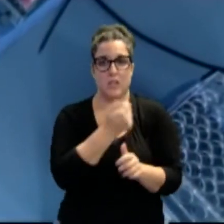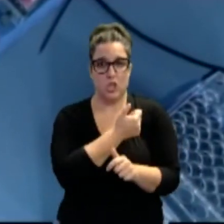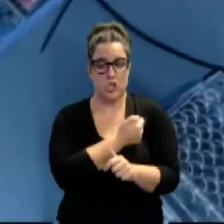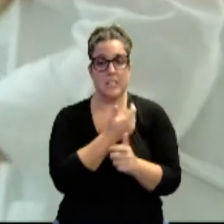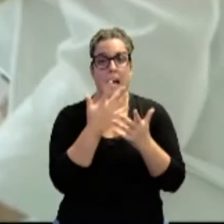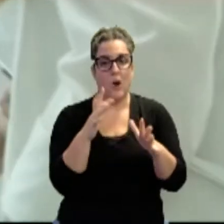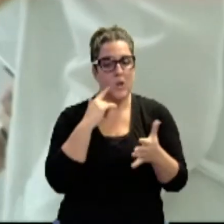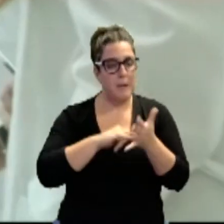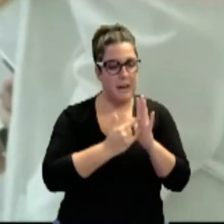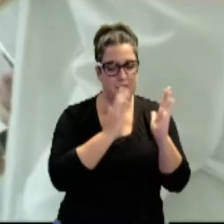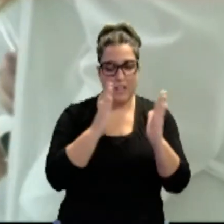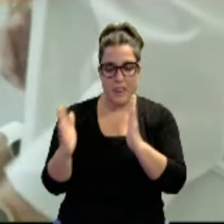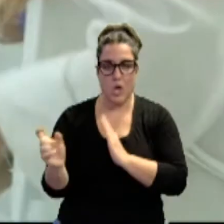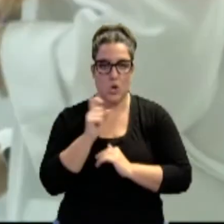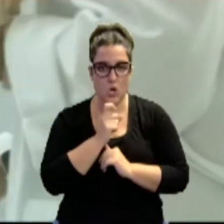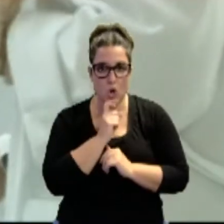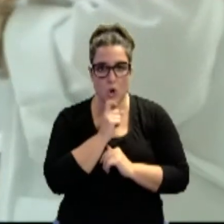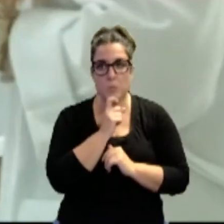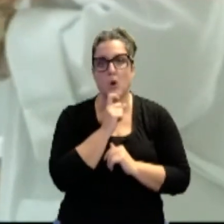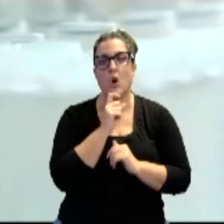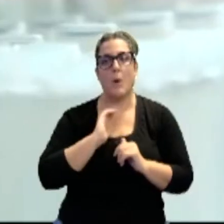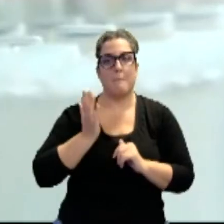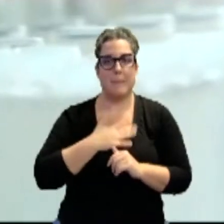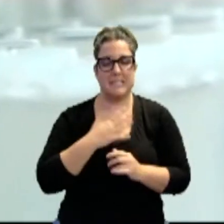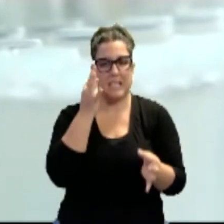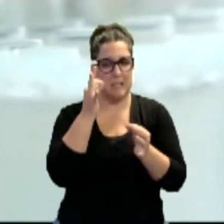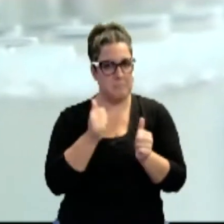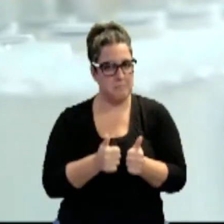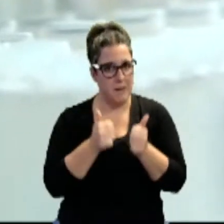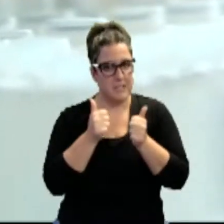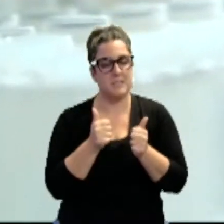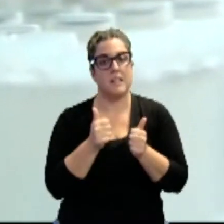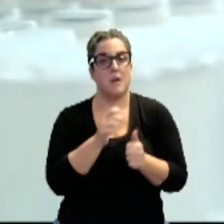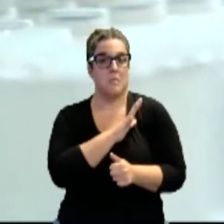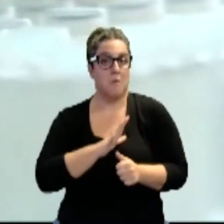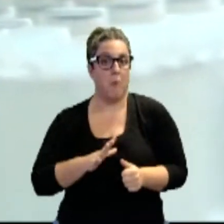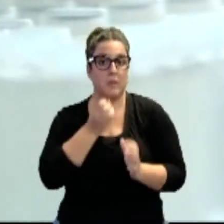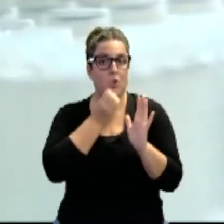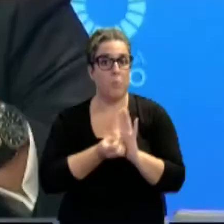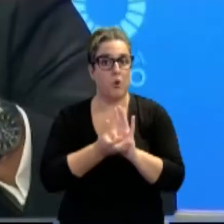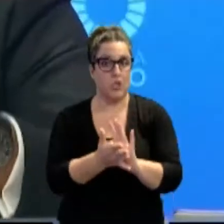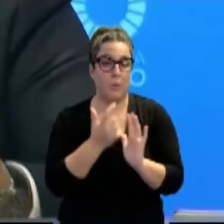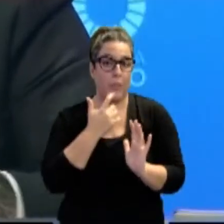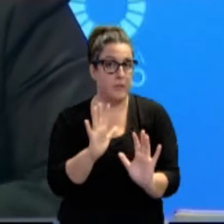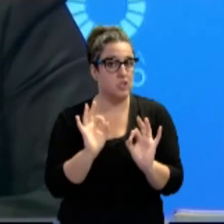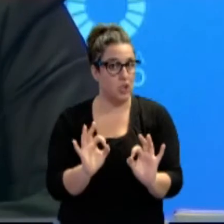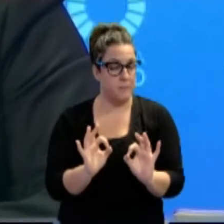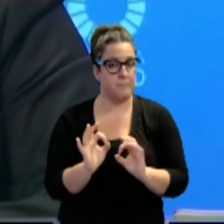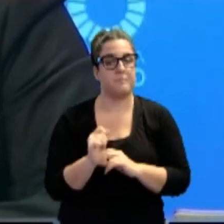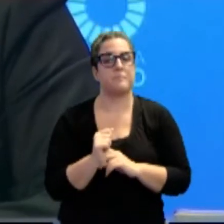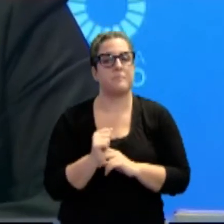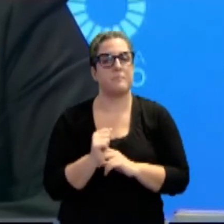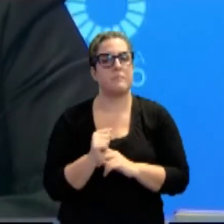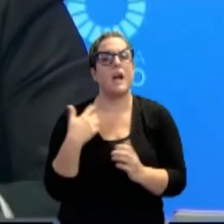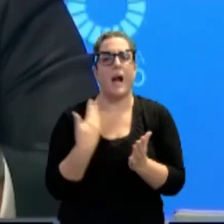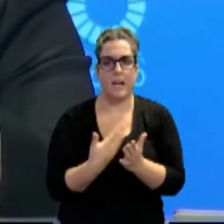sobre la logística y organización de la vacuna se concretará mañana. Por ahora, esto ha adelantado el portavoz del Ejecutivo Foral. Sí que está garantizada en este